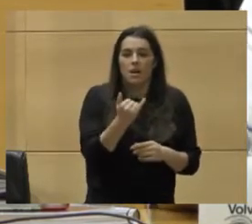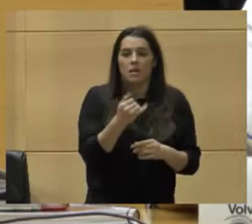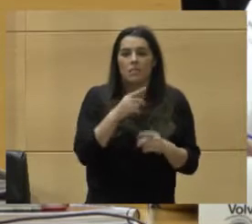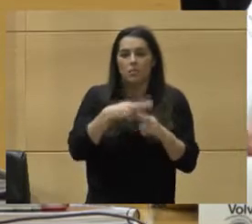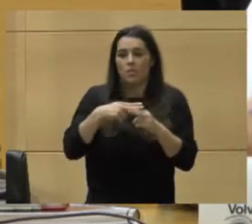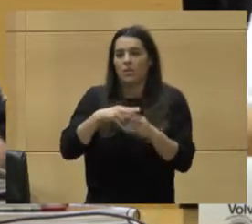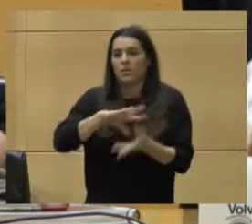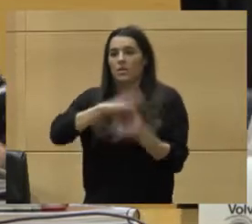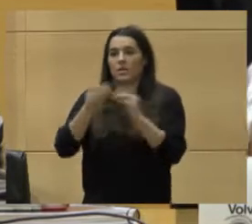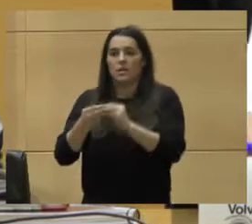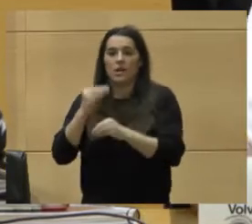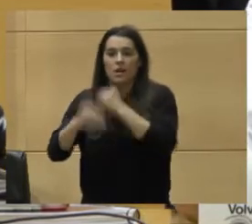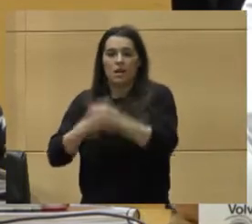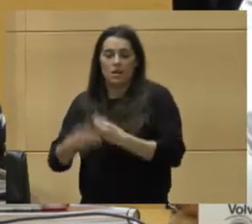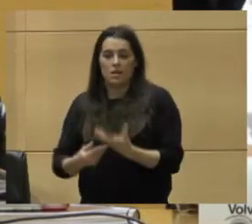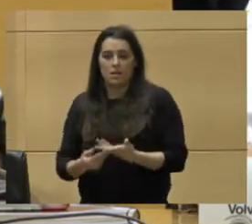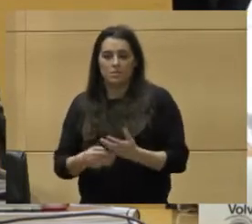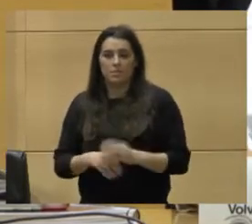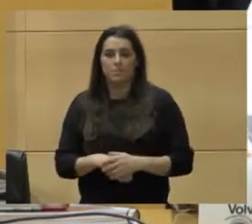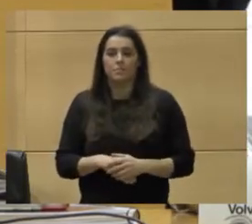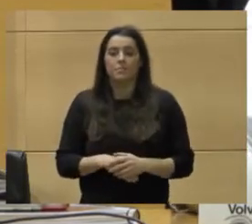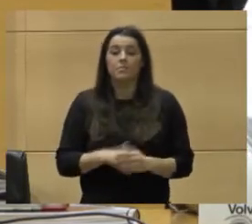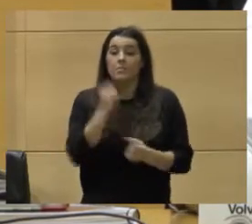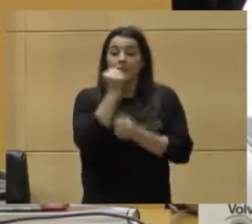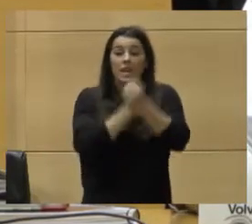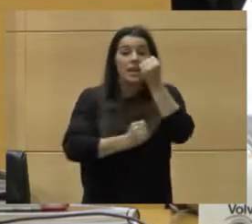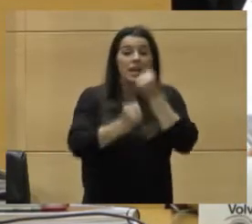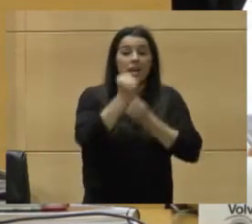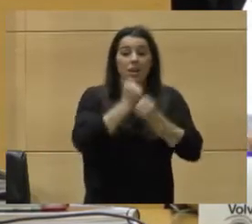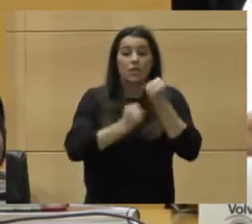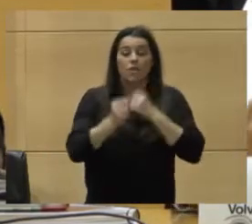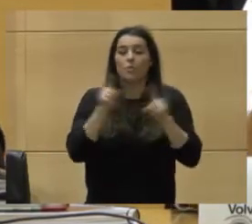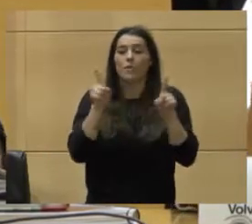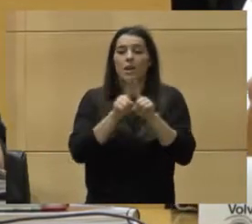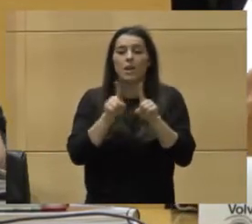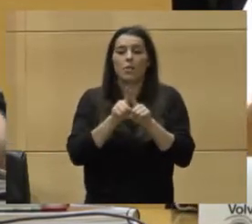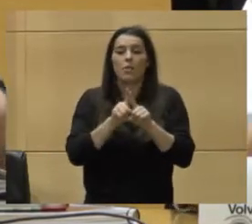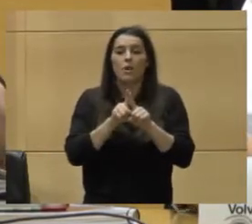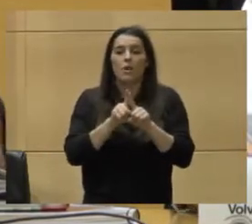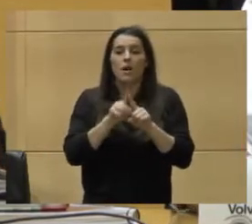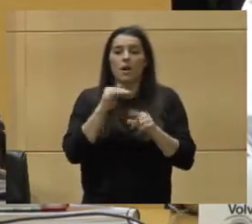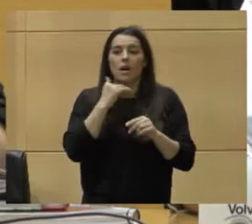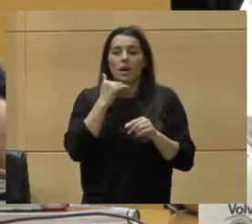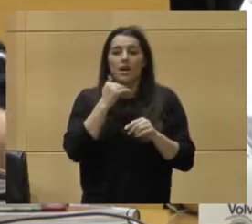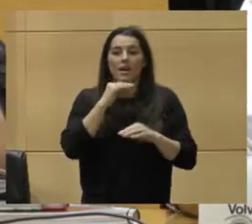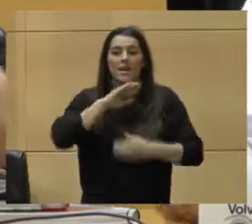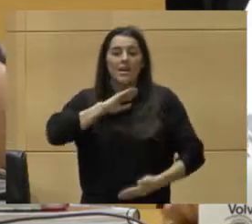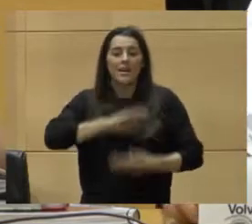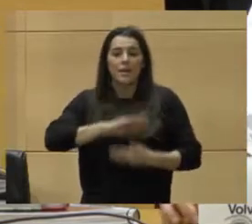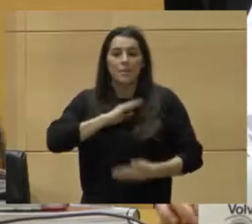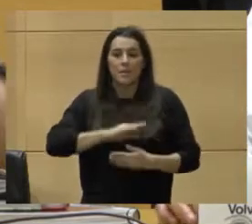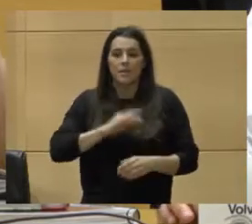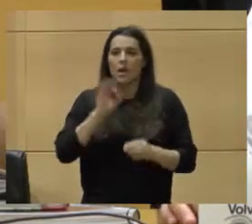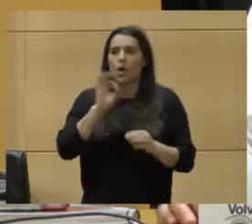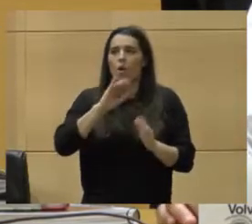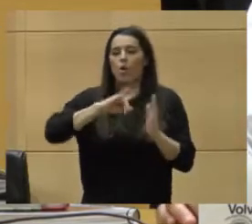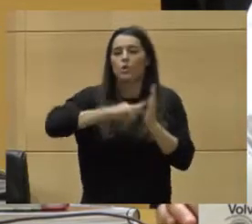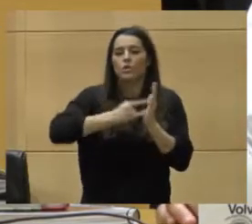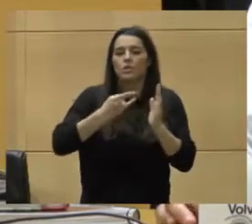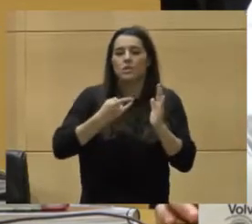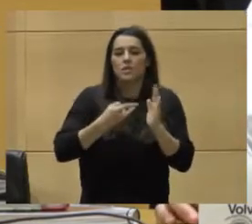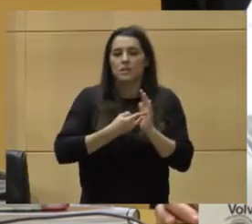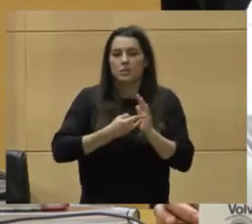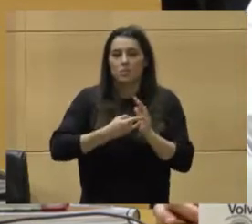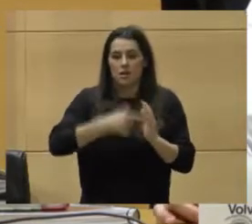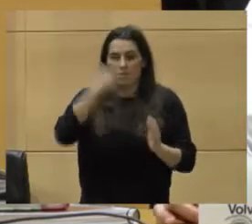diferenciada de la crematística la economía planteada como lo que es como la capacidad como el sistema del que nos tratamos los